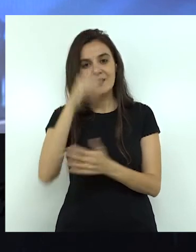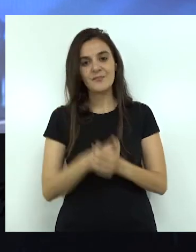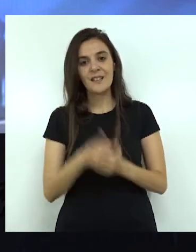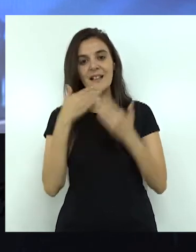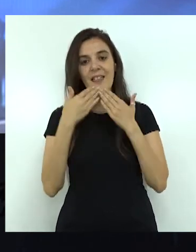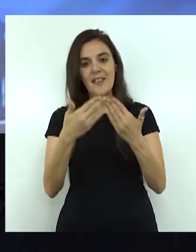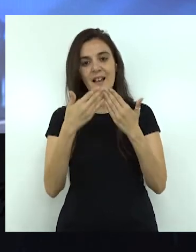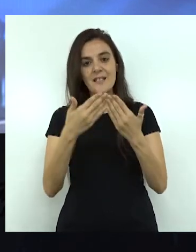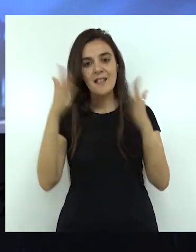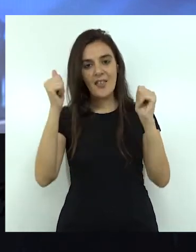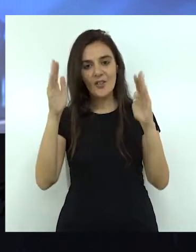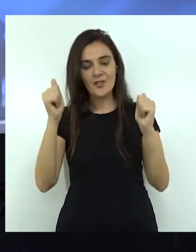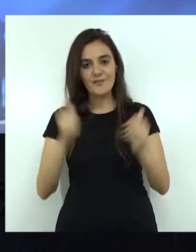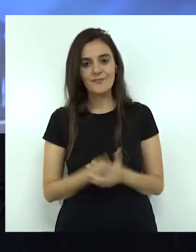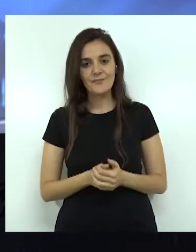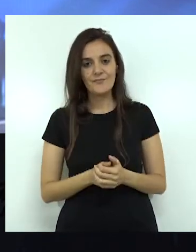gracias